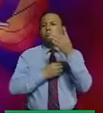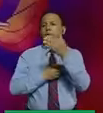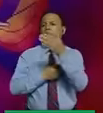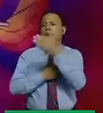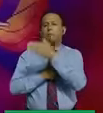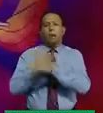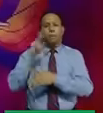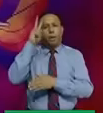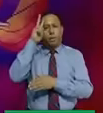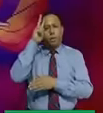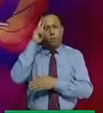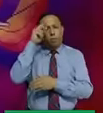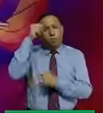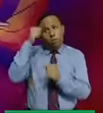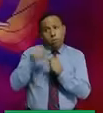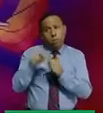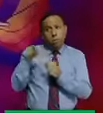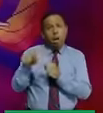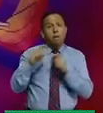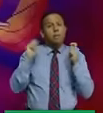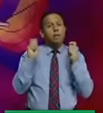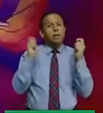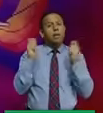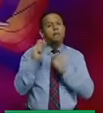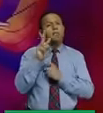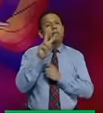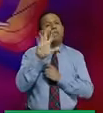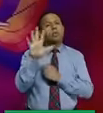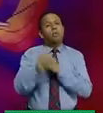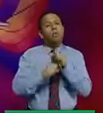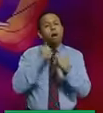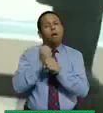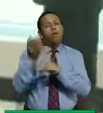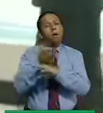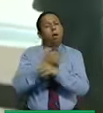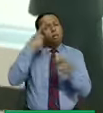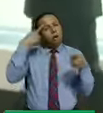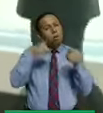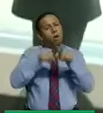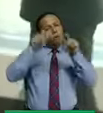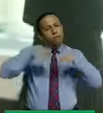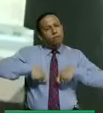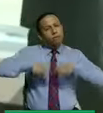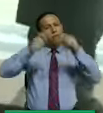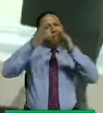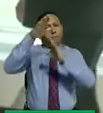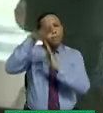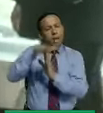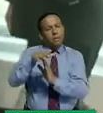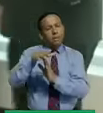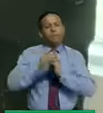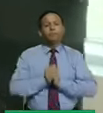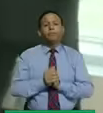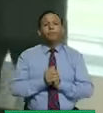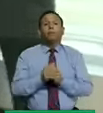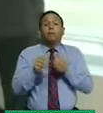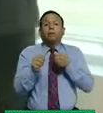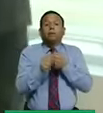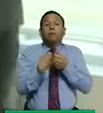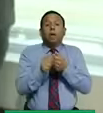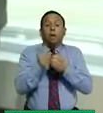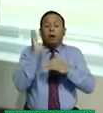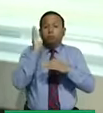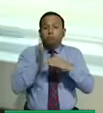los 25 años de la firma del acuerdo de paz. A pocos días de que el presidente Guillermo Lasso deje el poder, no